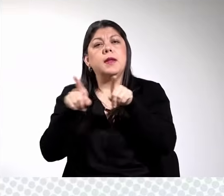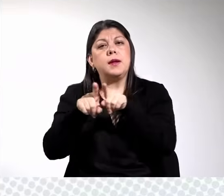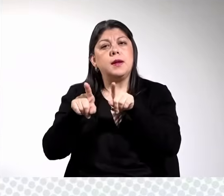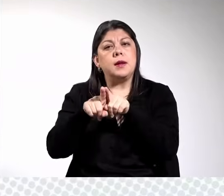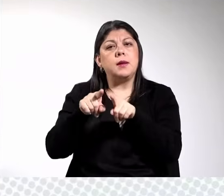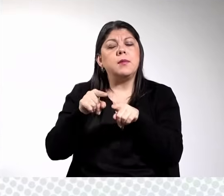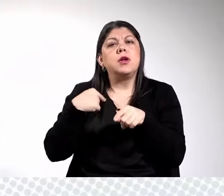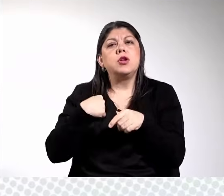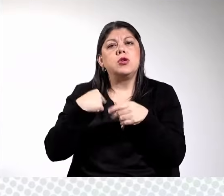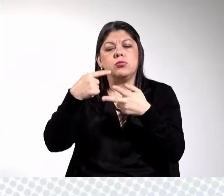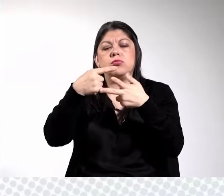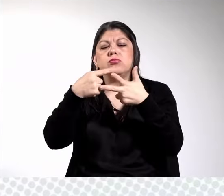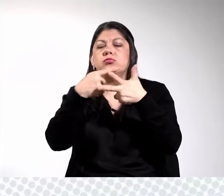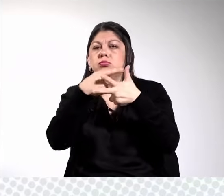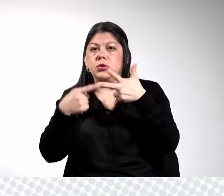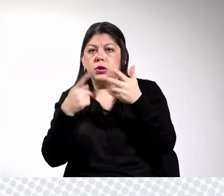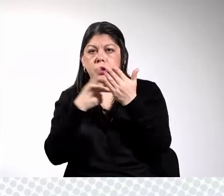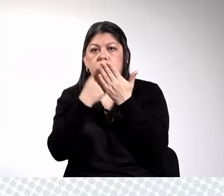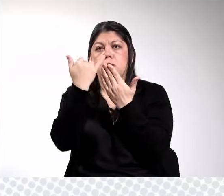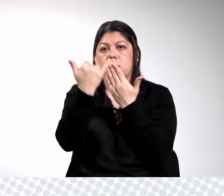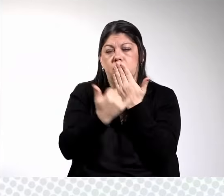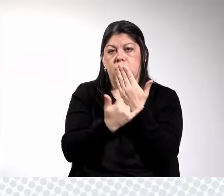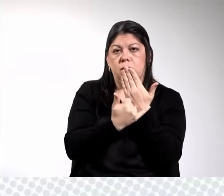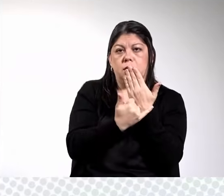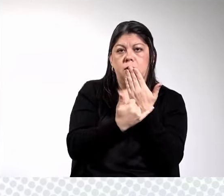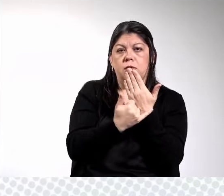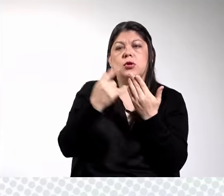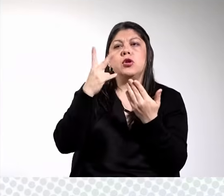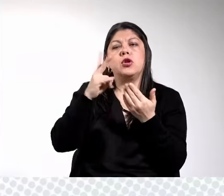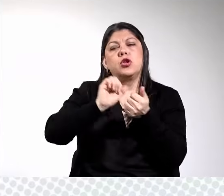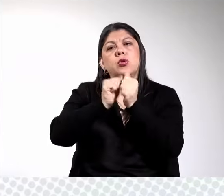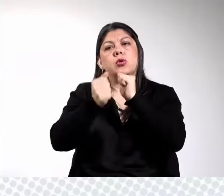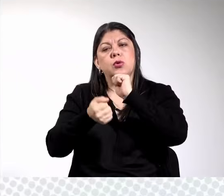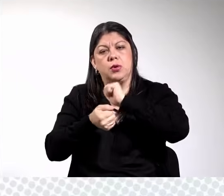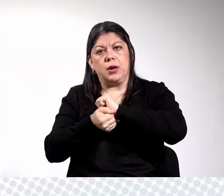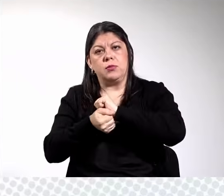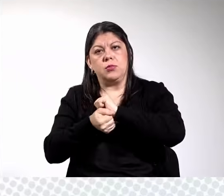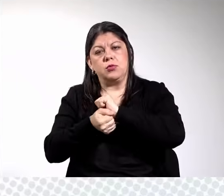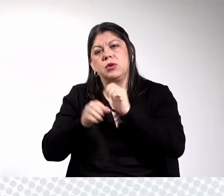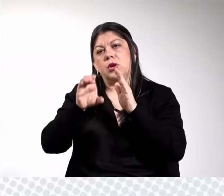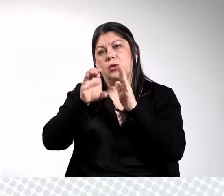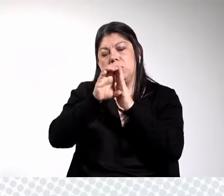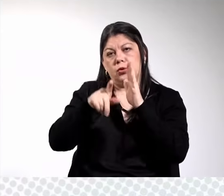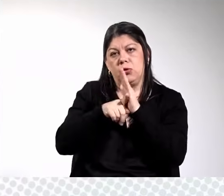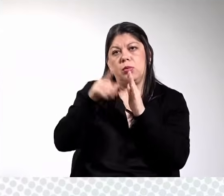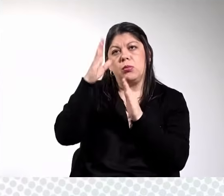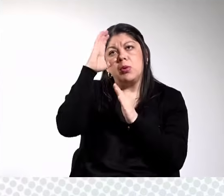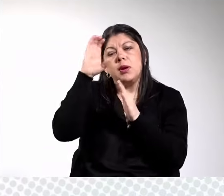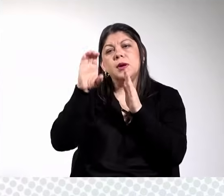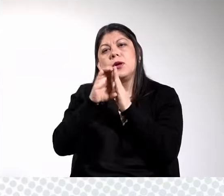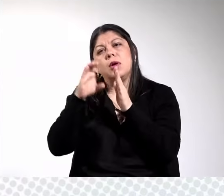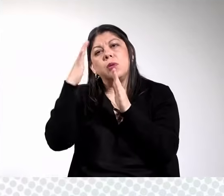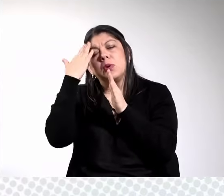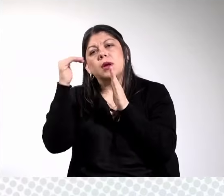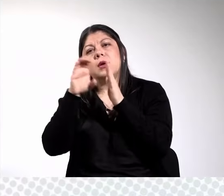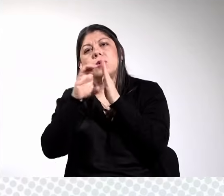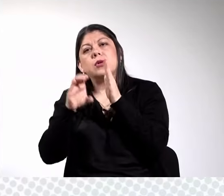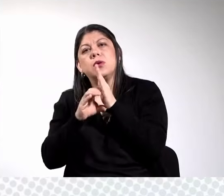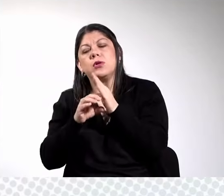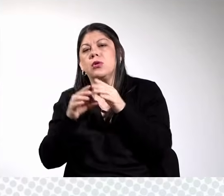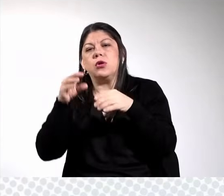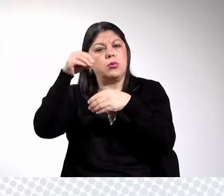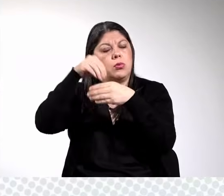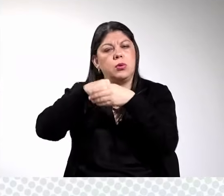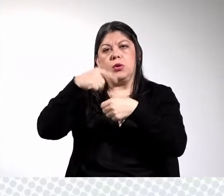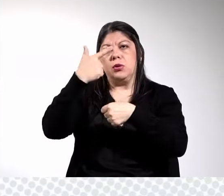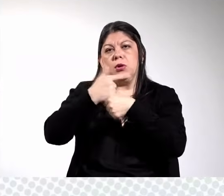he puesto 3 proyectos de ley, 2 cambios constitucionales, porque la Constitución de Costa Rica no ha considerado el ESCO dentro de